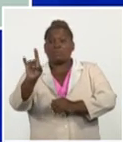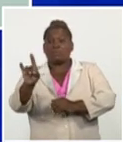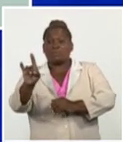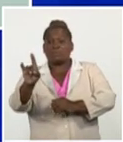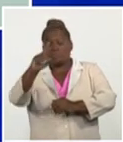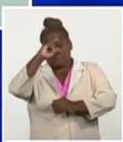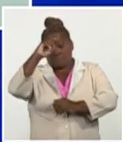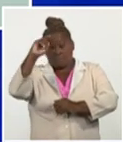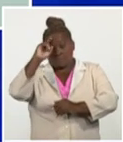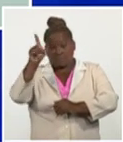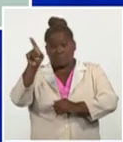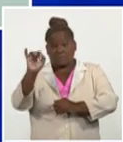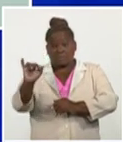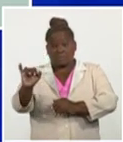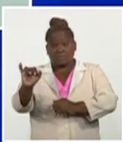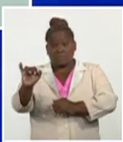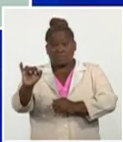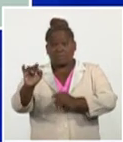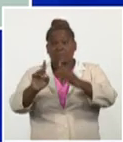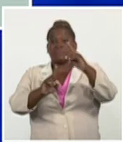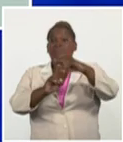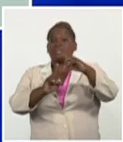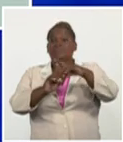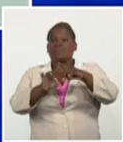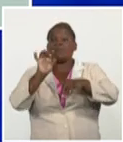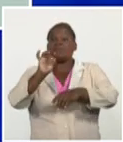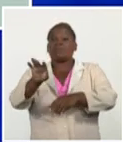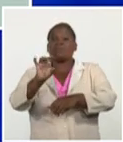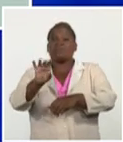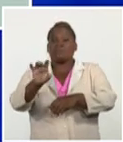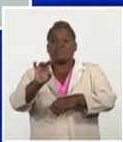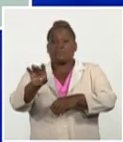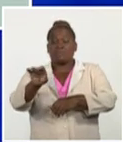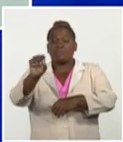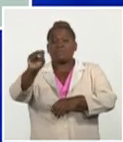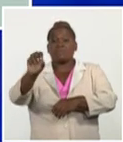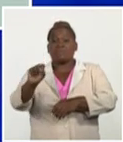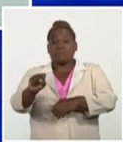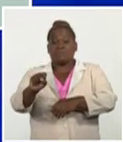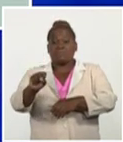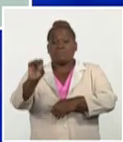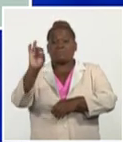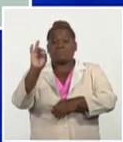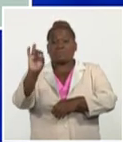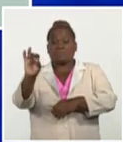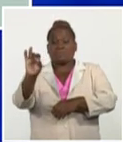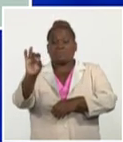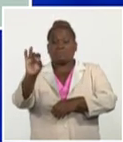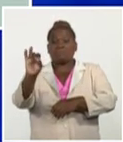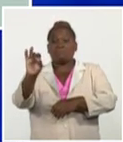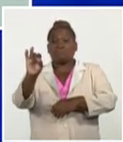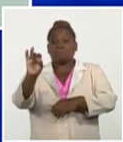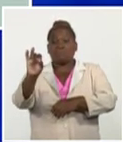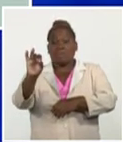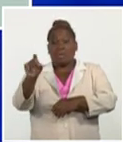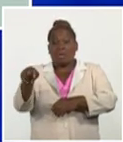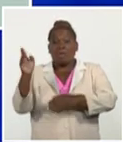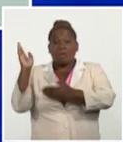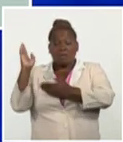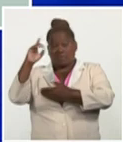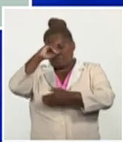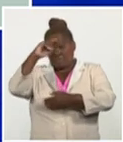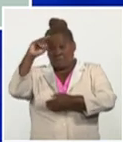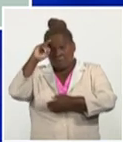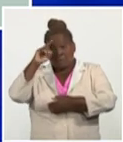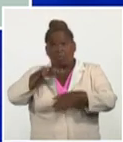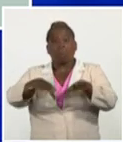16, en Trinidad 15 y en La Sierpe 7. Realmente la provincia acciona su Consejo de Defensa, todas